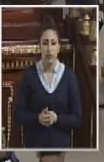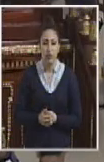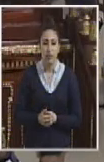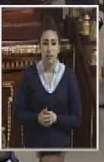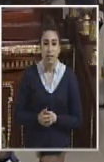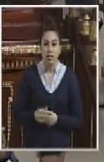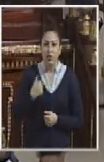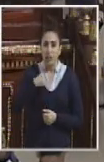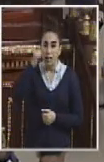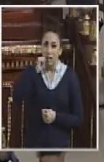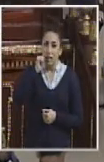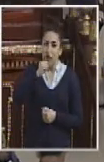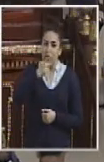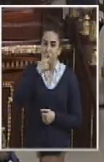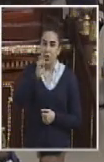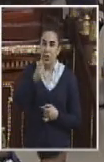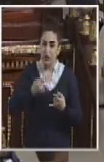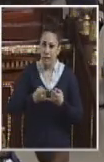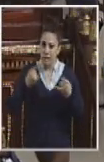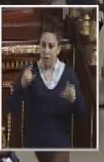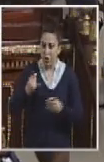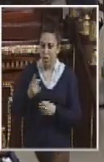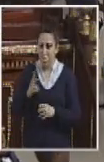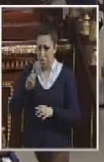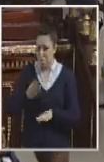Siempre he dicho que la historia viene por nosotros.